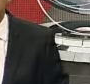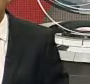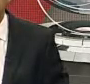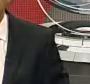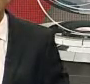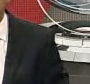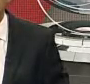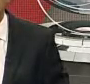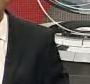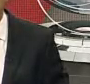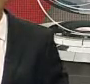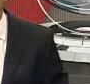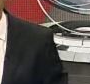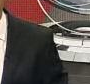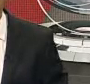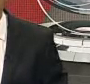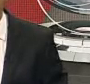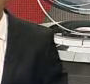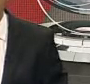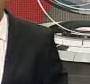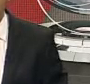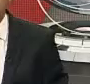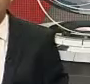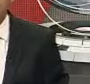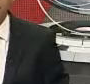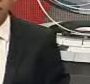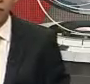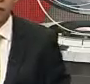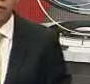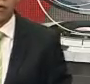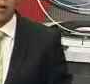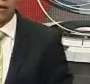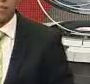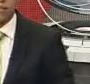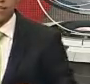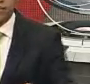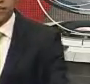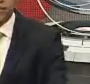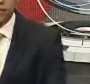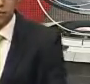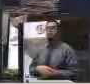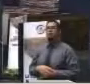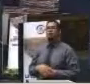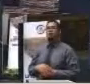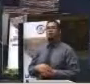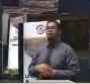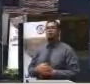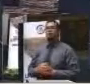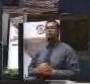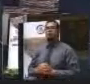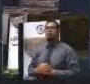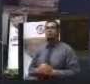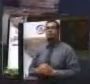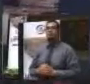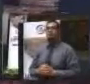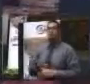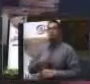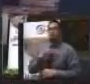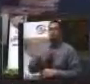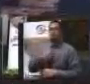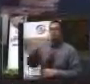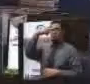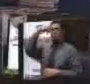en el país. Así también se refirieron a la reforma a lo largo de la historia constitucional. Los sentimientos de la